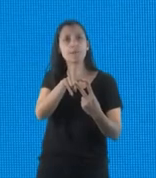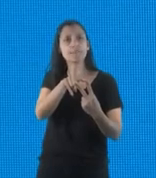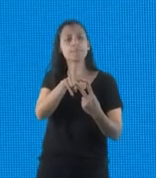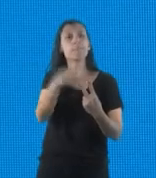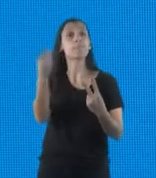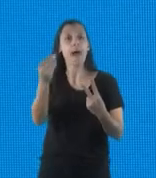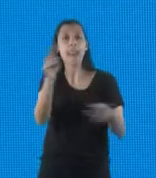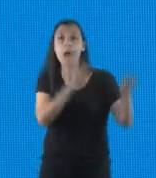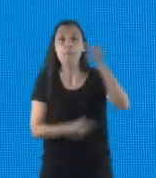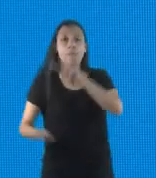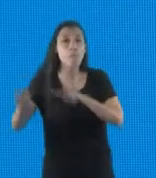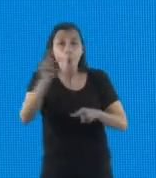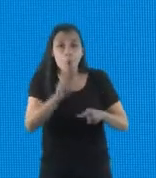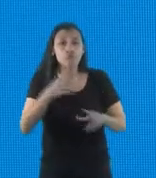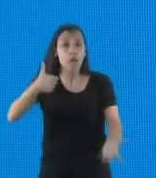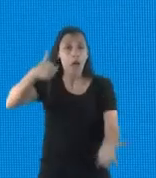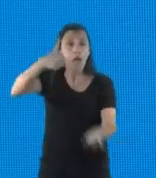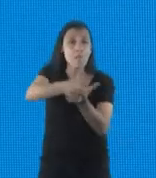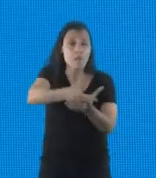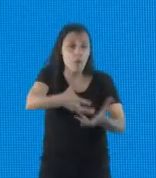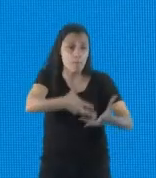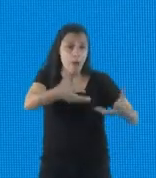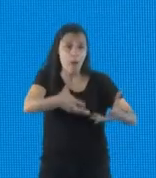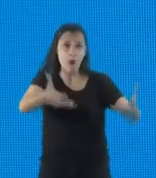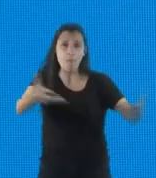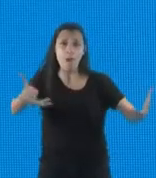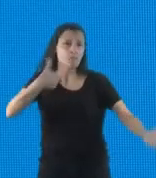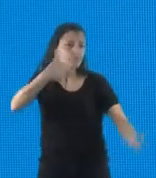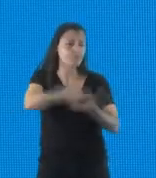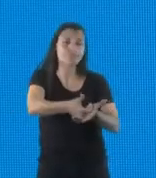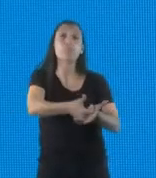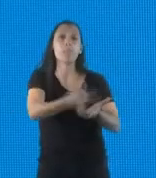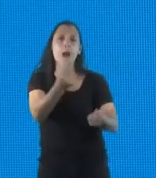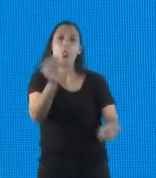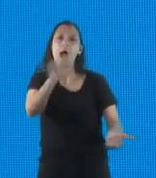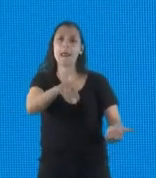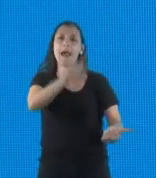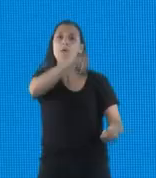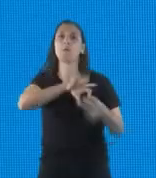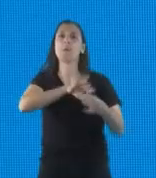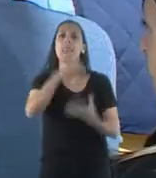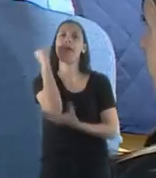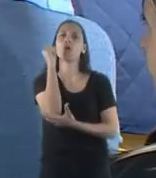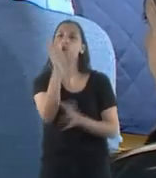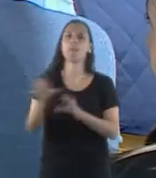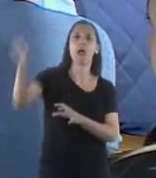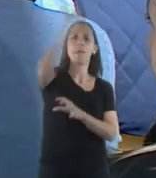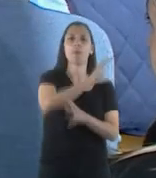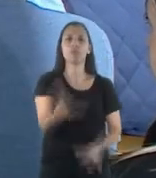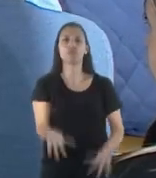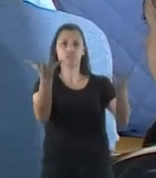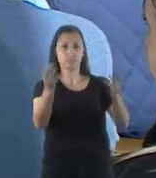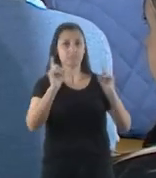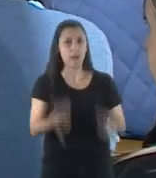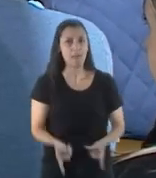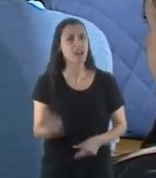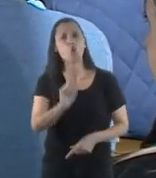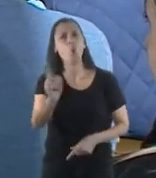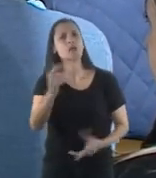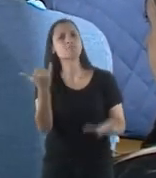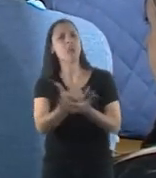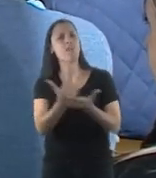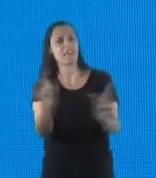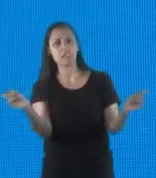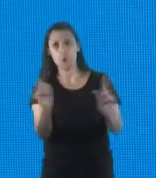de aumentar las inversiones para el valor agregado en nuestras economías regionales. Y no es menor,